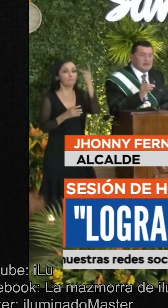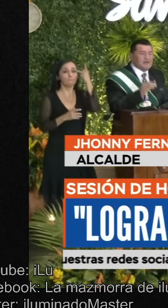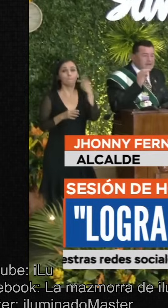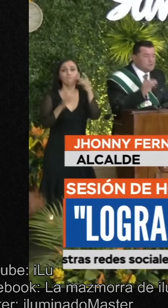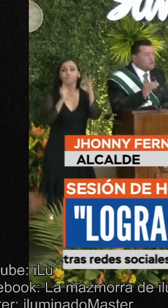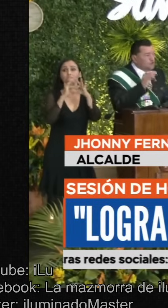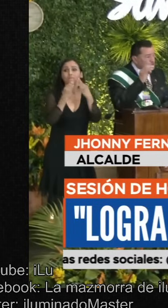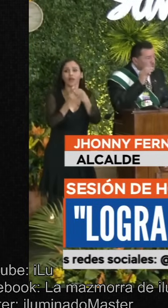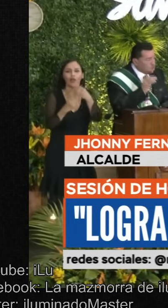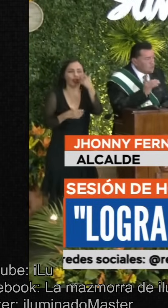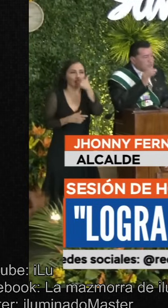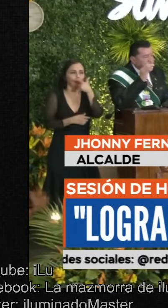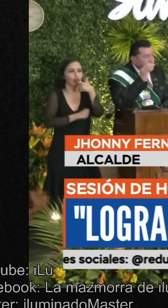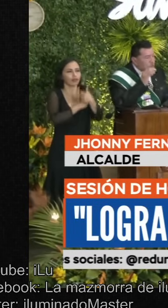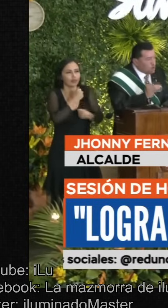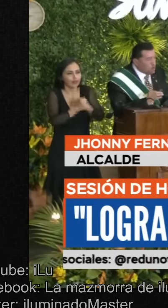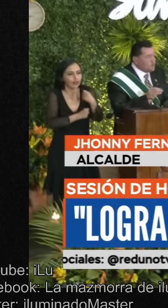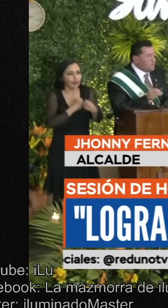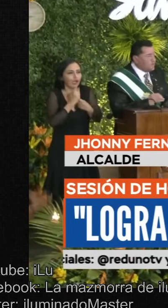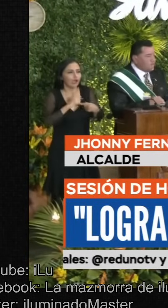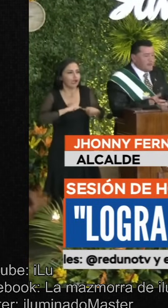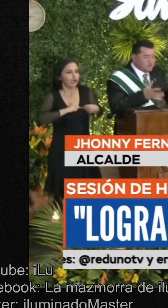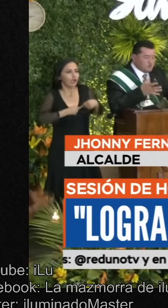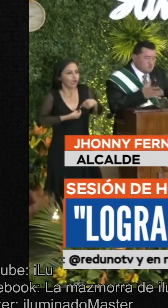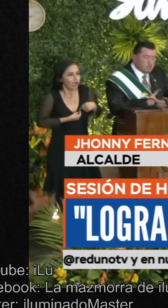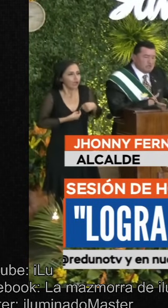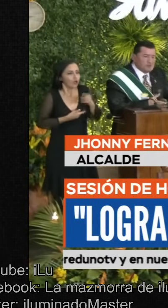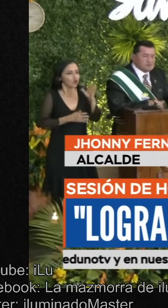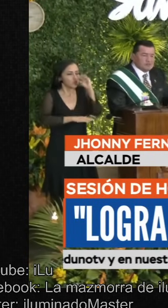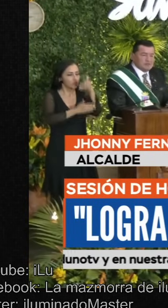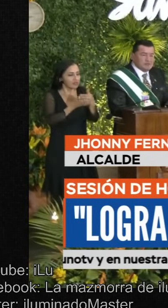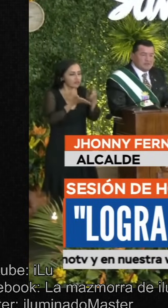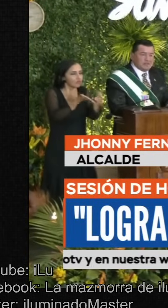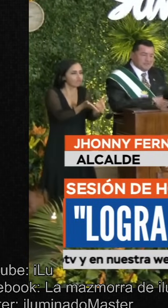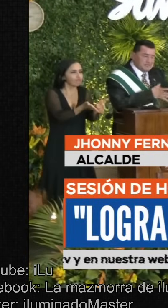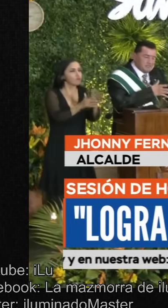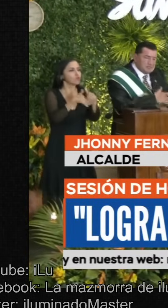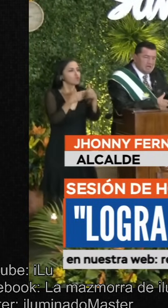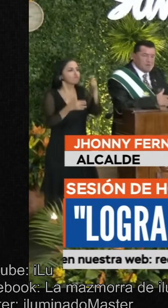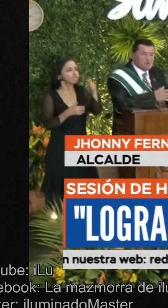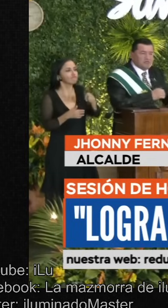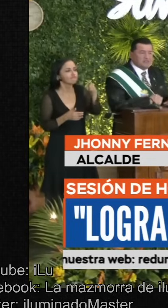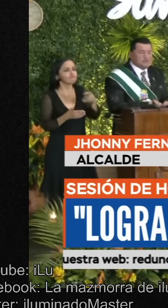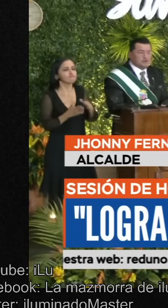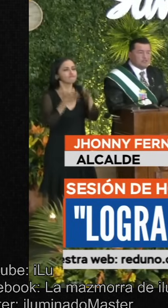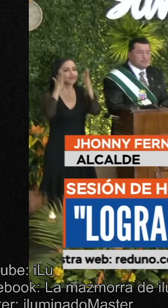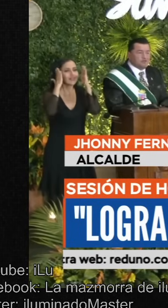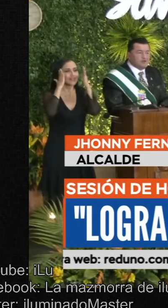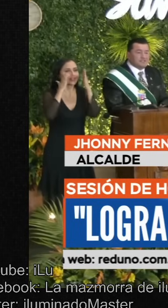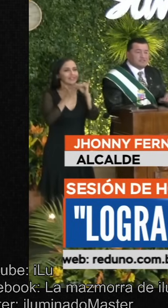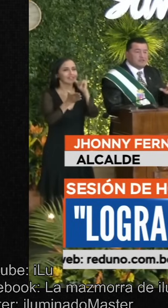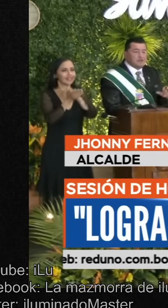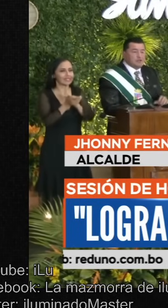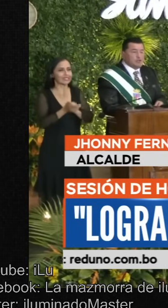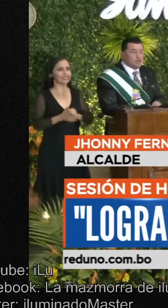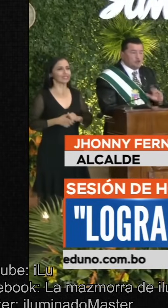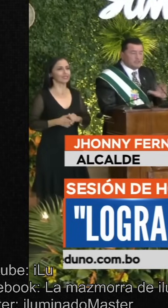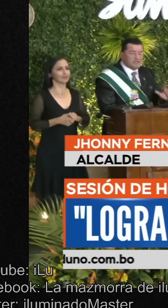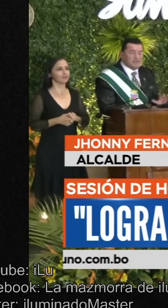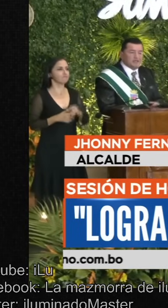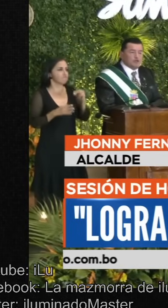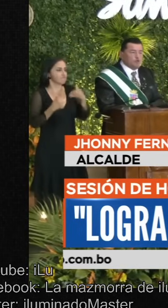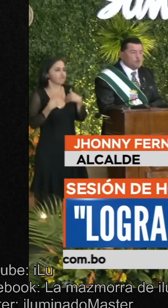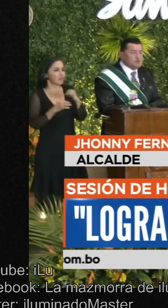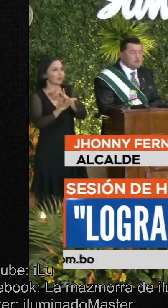padres era llanto y dolor ver a sus hijos que necesitaban una atención de esta naturaleza y